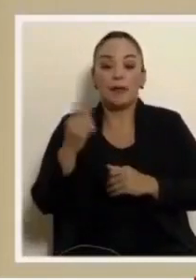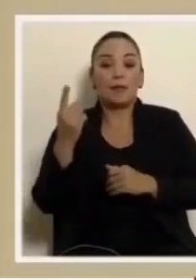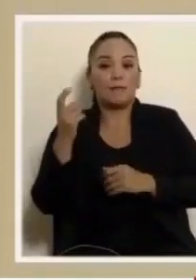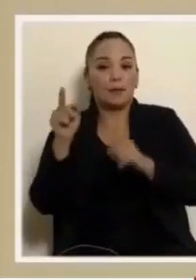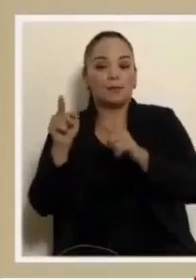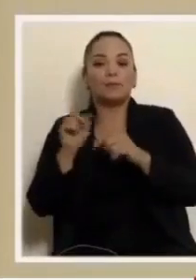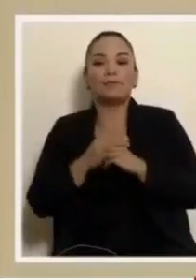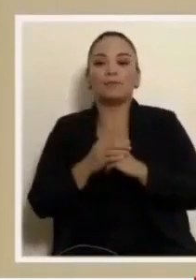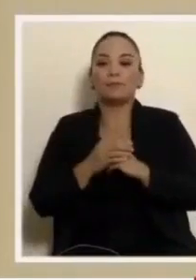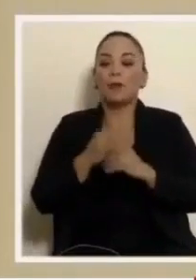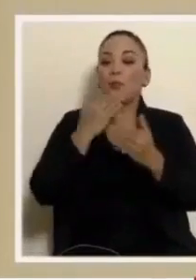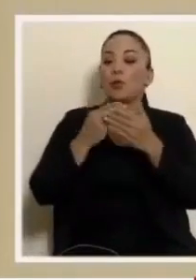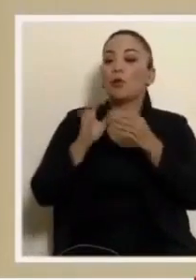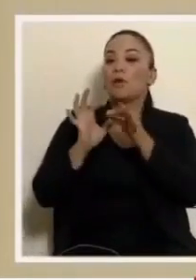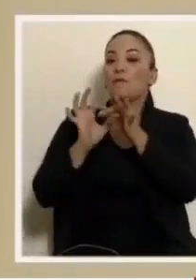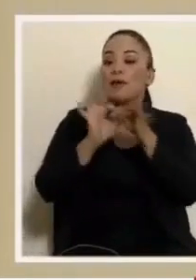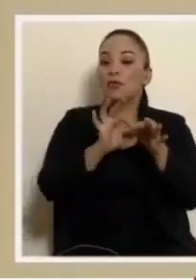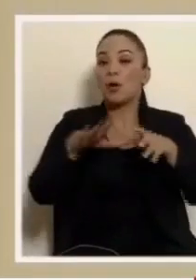actividades de